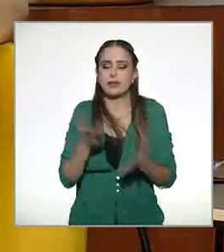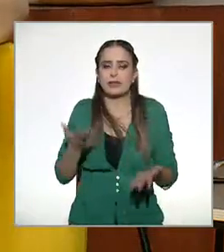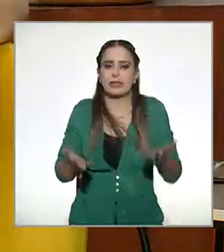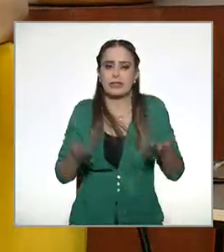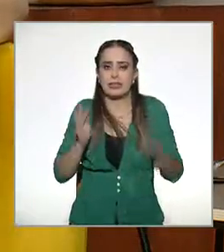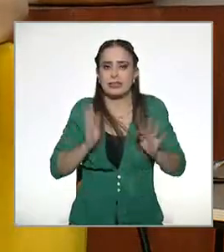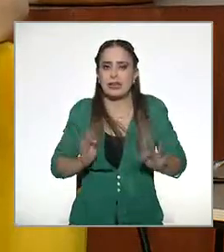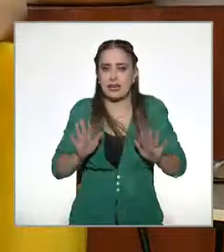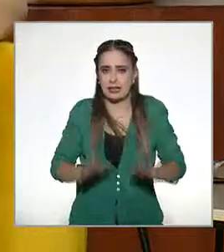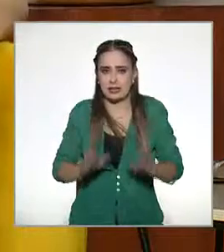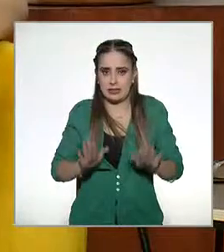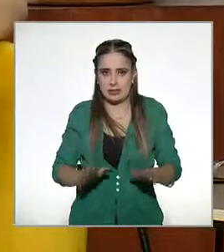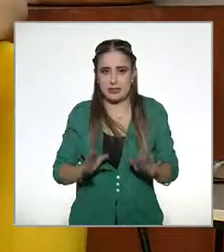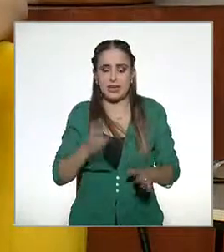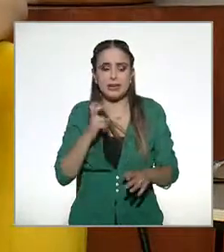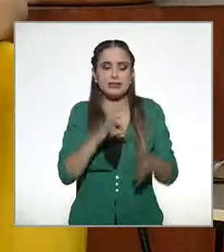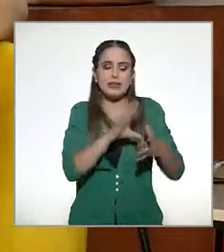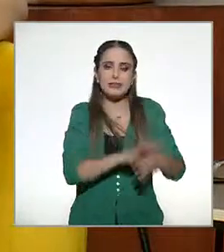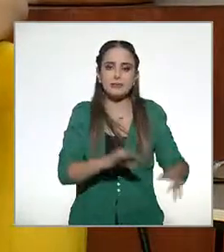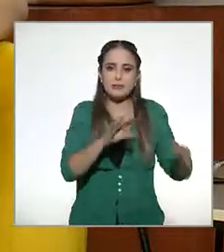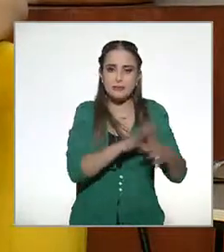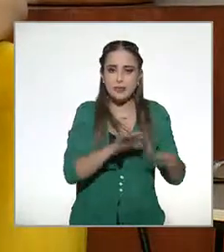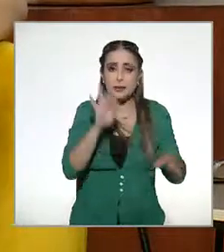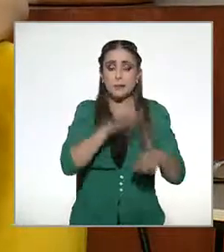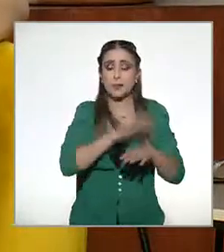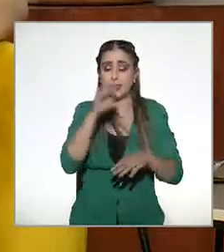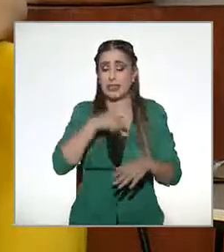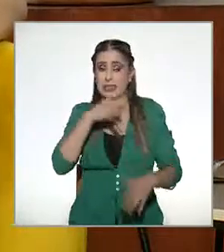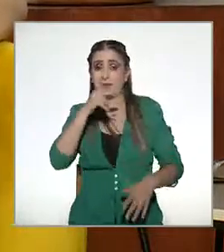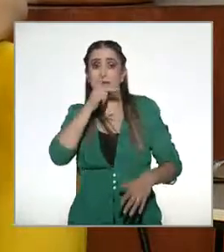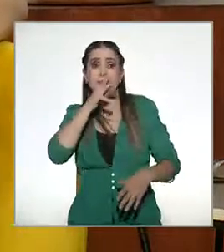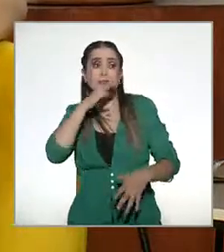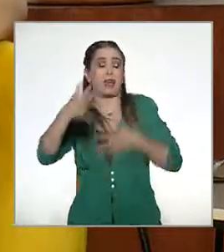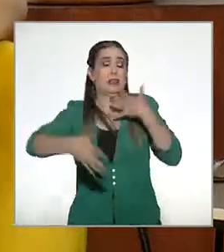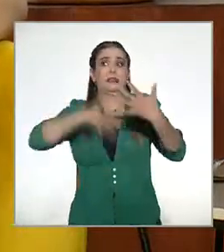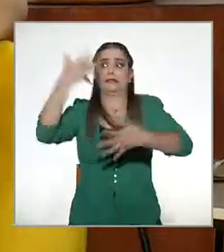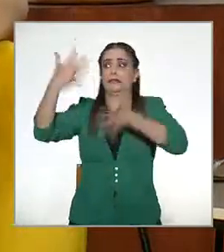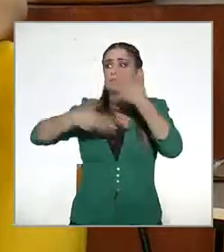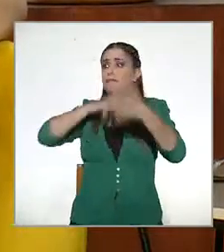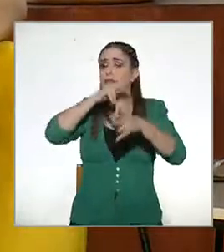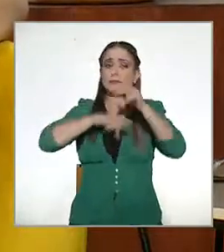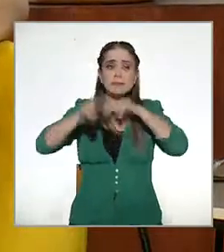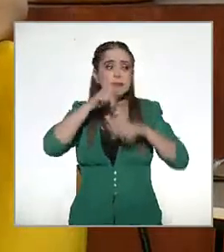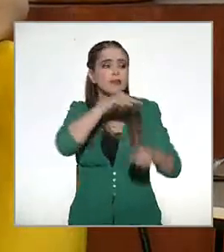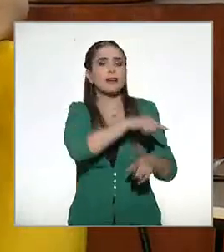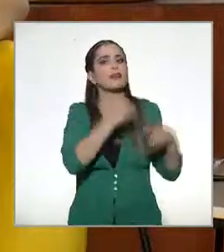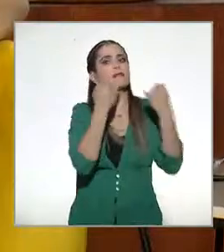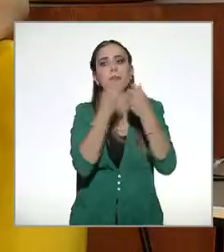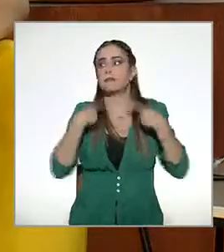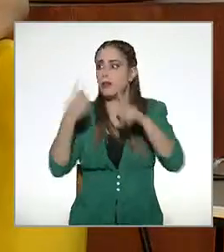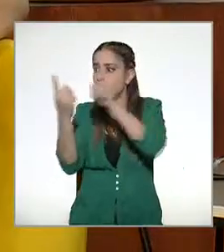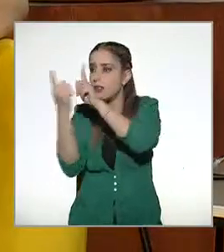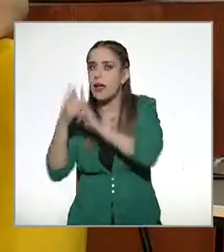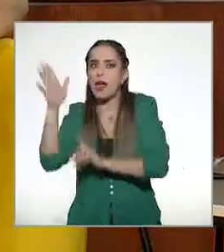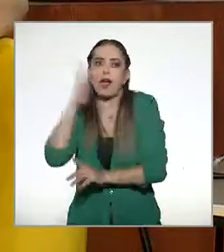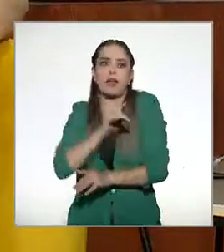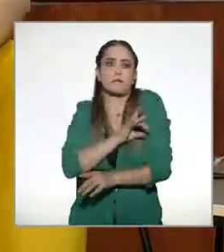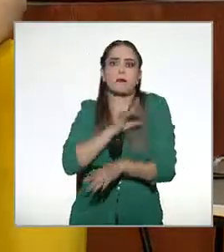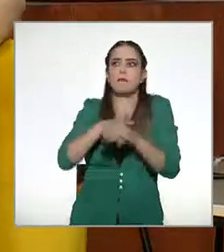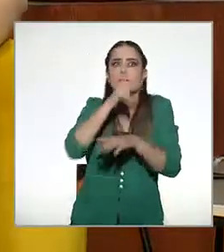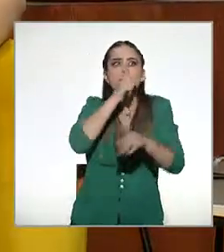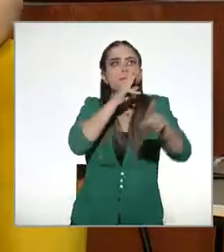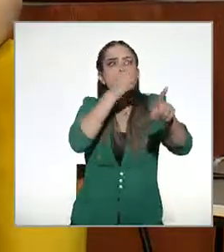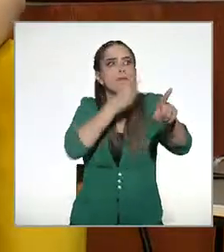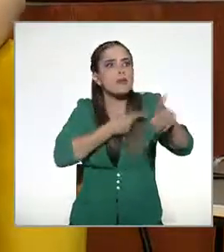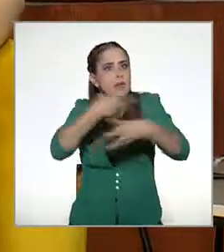la sobre reacción es lo que puede hacer que un niño instaure esta fobia social de no querer ya interactuar con otras personas